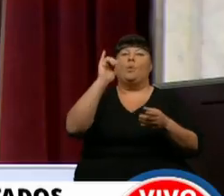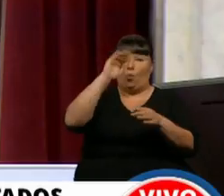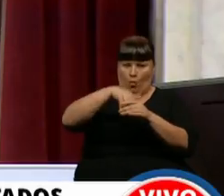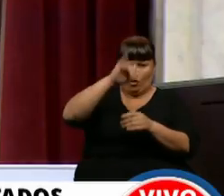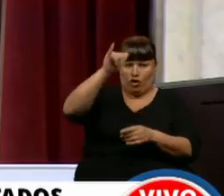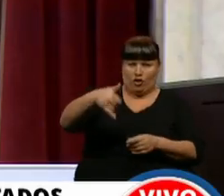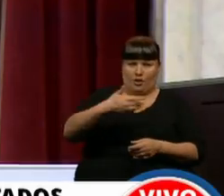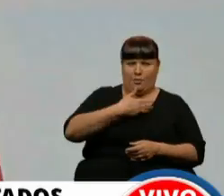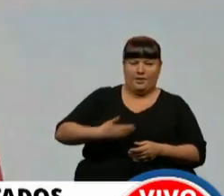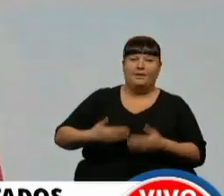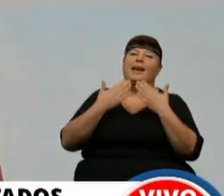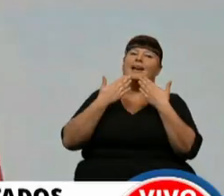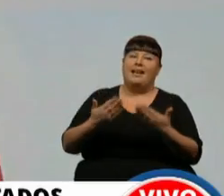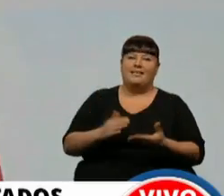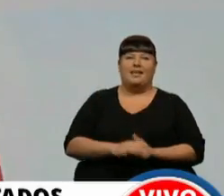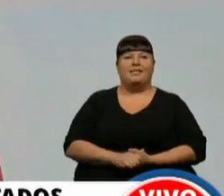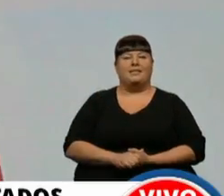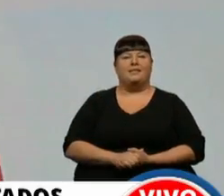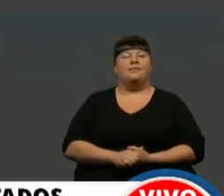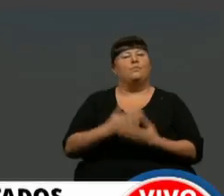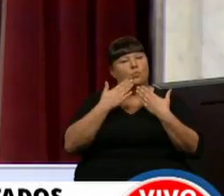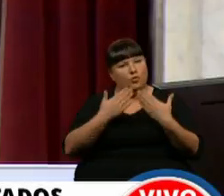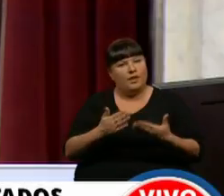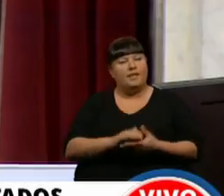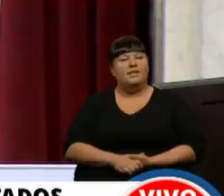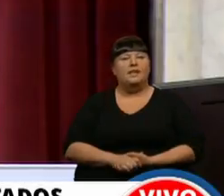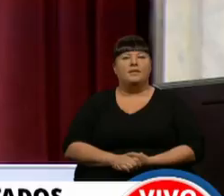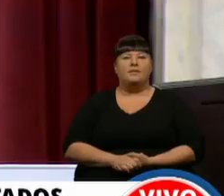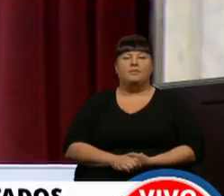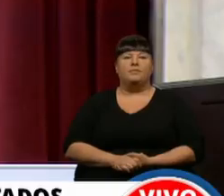presidente gracias muchas gracias